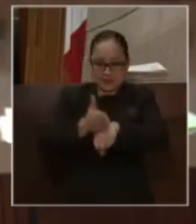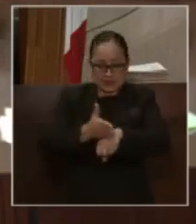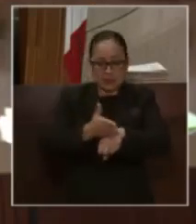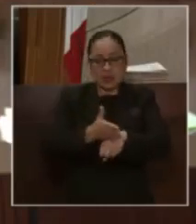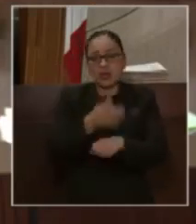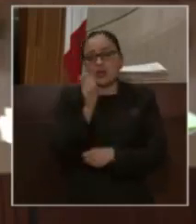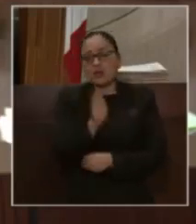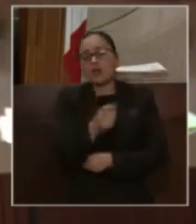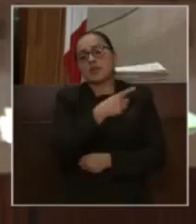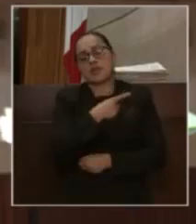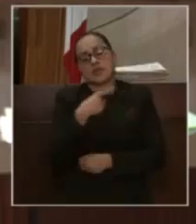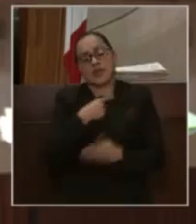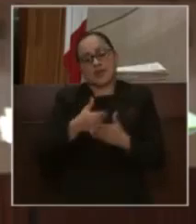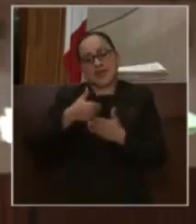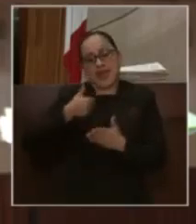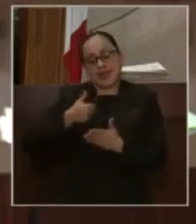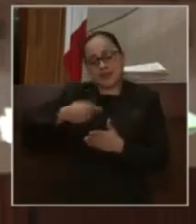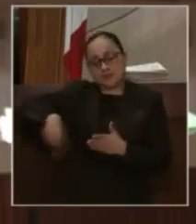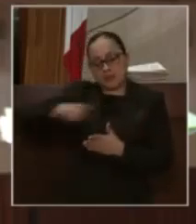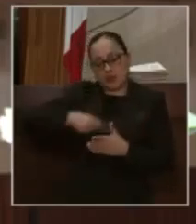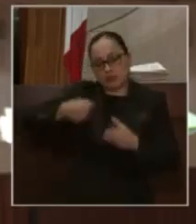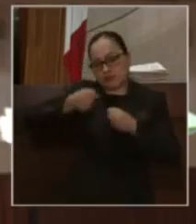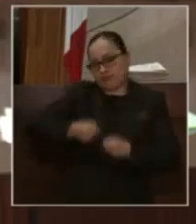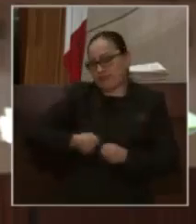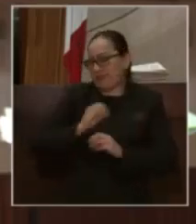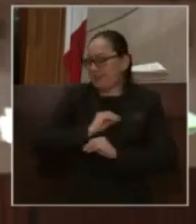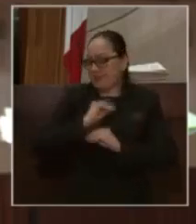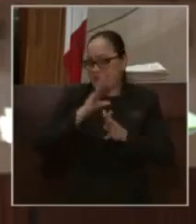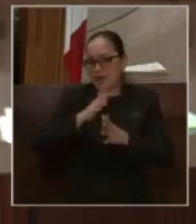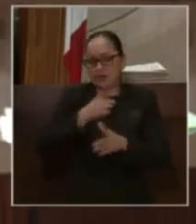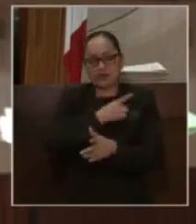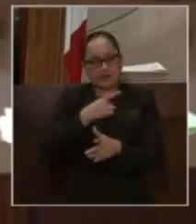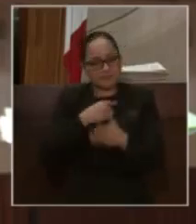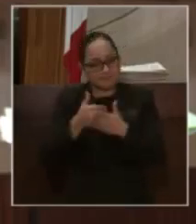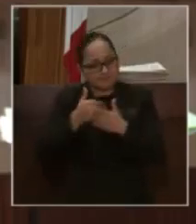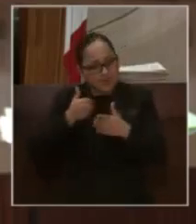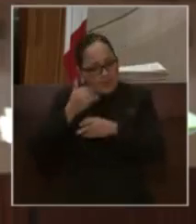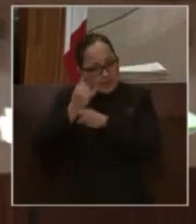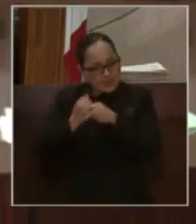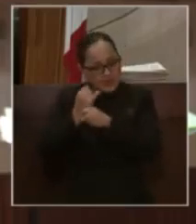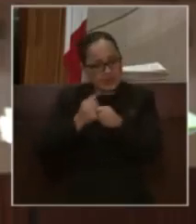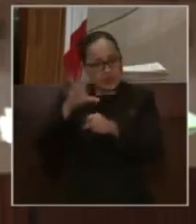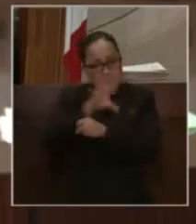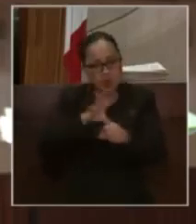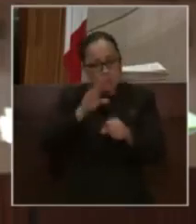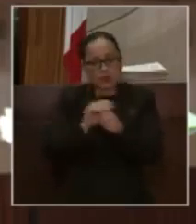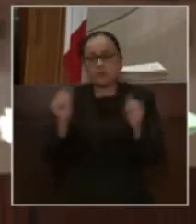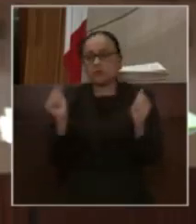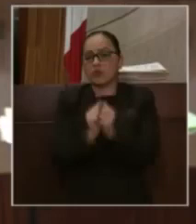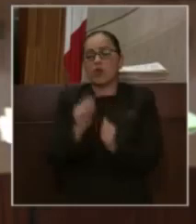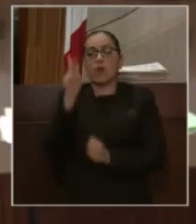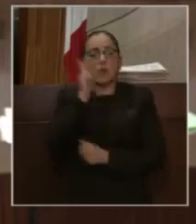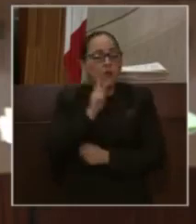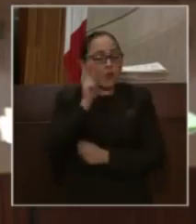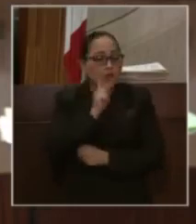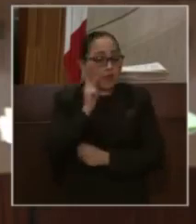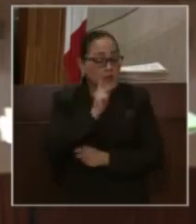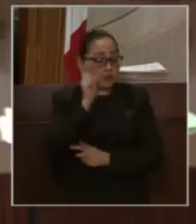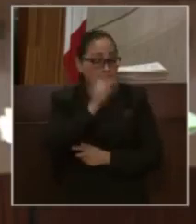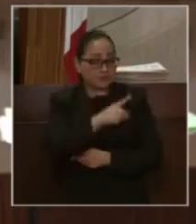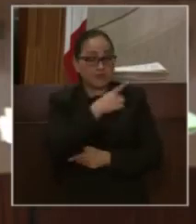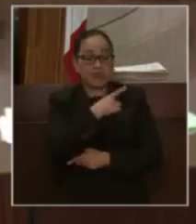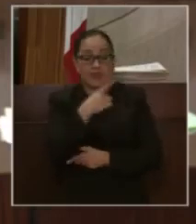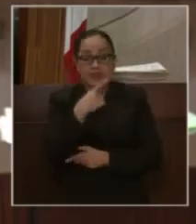por principios de seguridad jurídica básicas y, por supuesto, donde debe